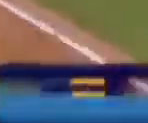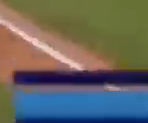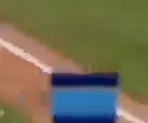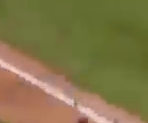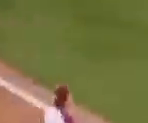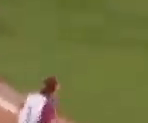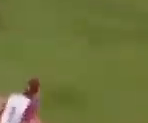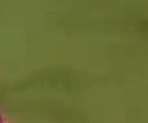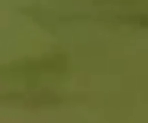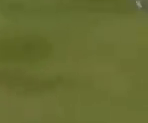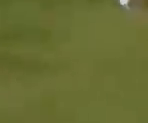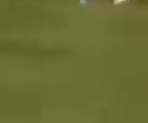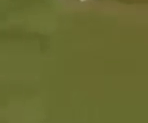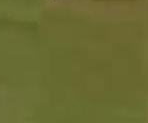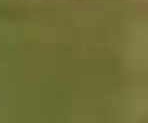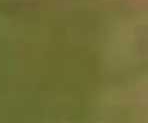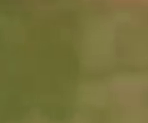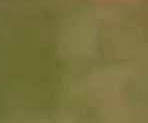señores.